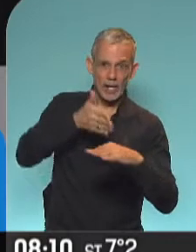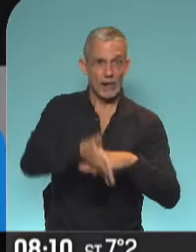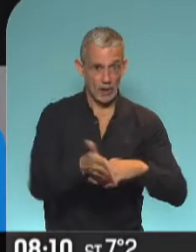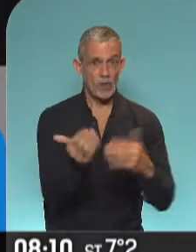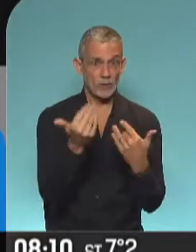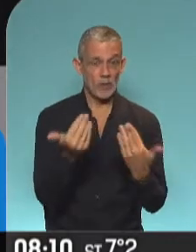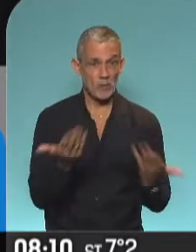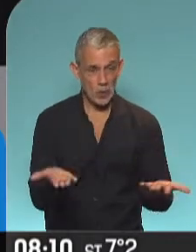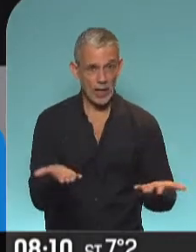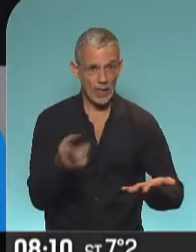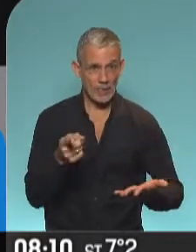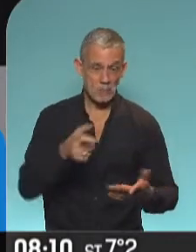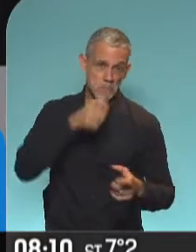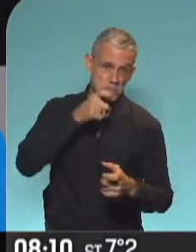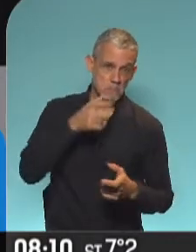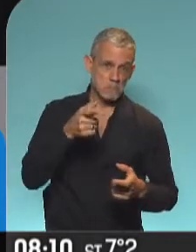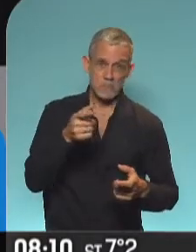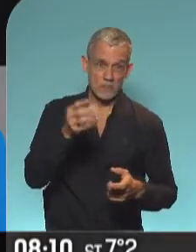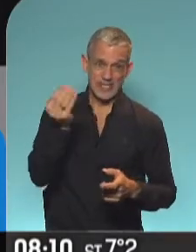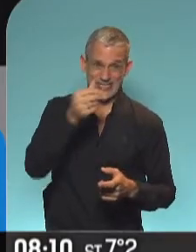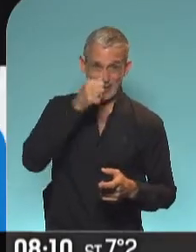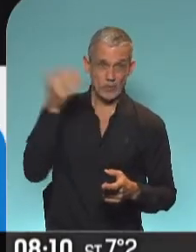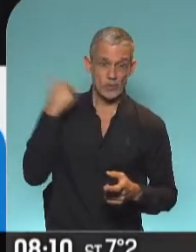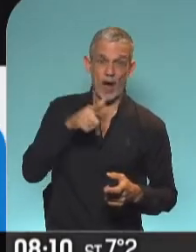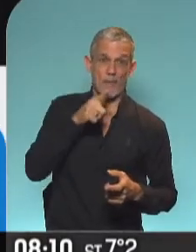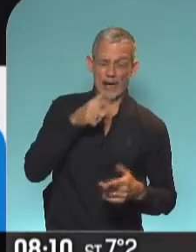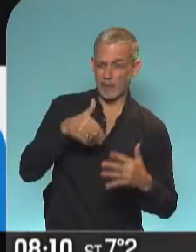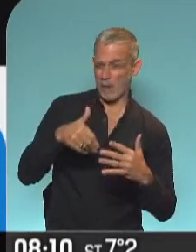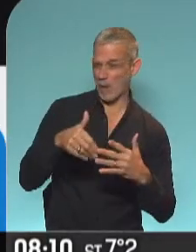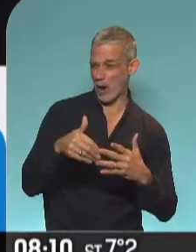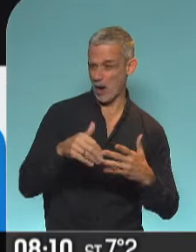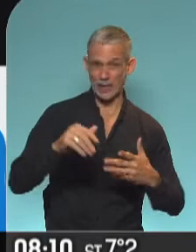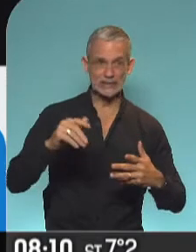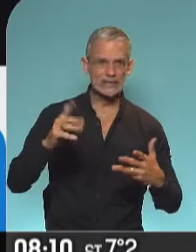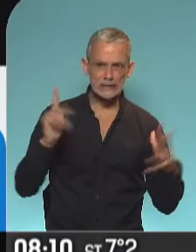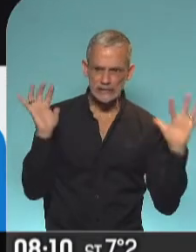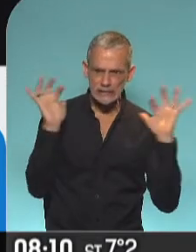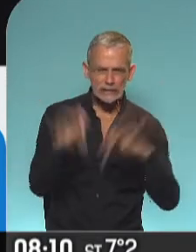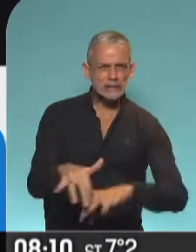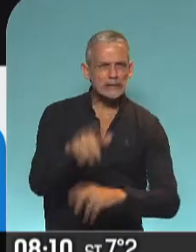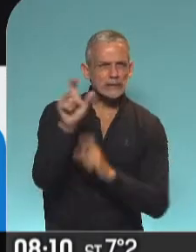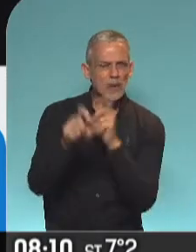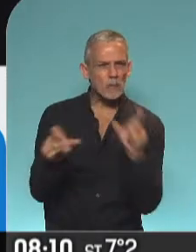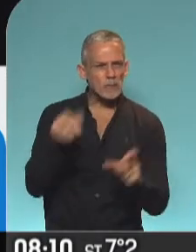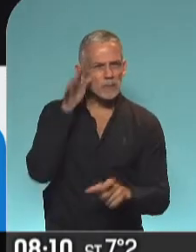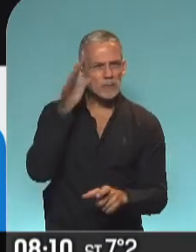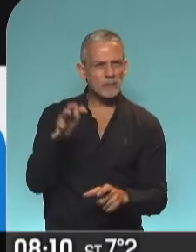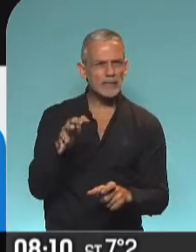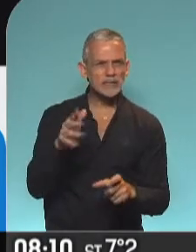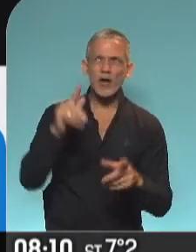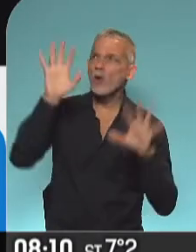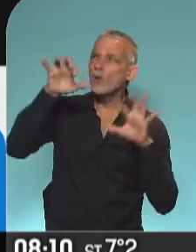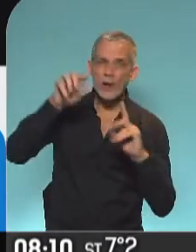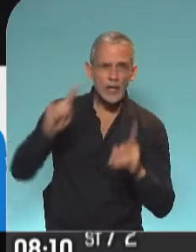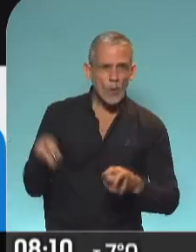bar. Parecería que es el último fin de semana en nuestras vidas, ¿no? Se vio en algunos lugares mucha gente, más allá del tiempo, ni siquiera acompañó el tiempo, y en